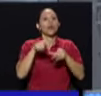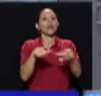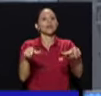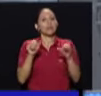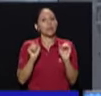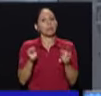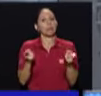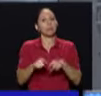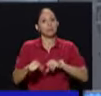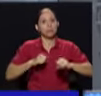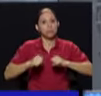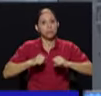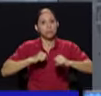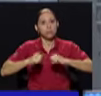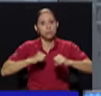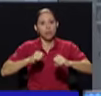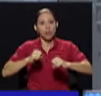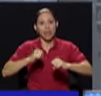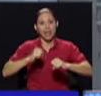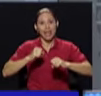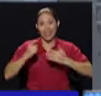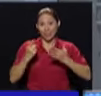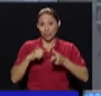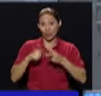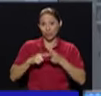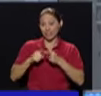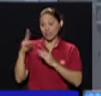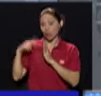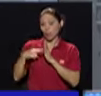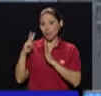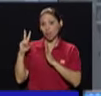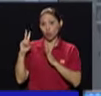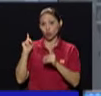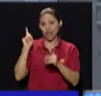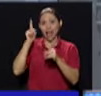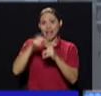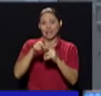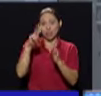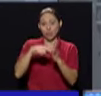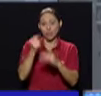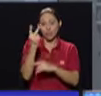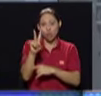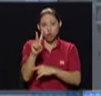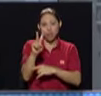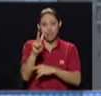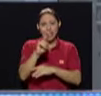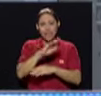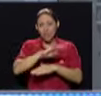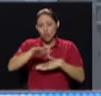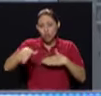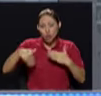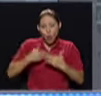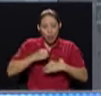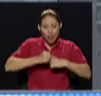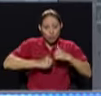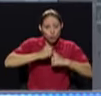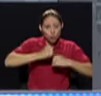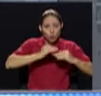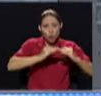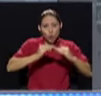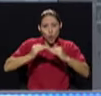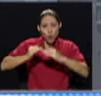potencial sísmico. Entonces, todas las construcciones que se hicieron entre el 2002 al 2012, que fue el terremoto